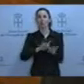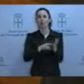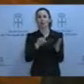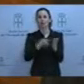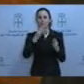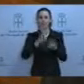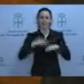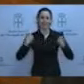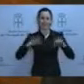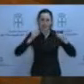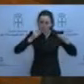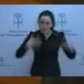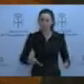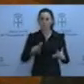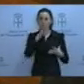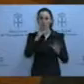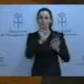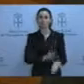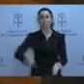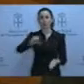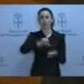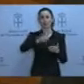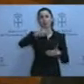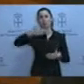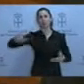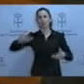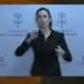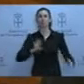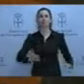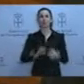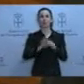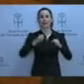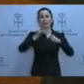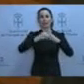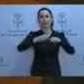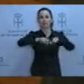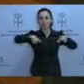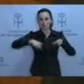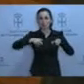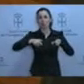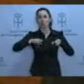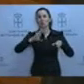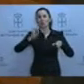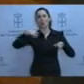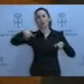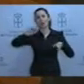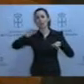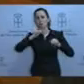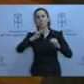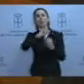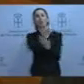mejora inmediato en el centro expositivo vinculado al Castro de Coaña, consistente en la renovación de su diseño y